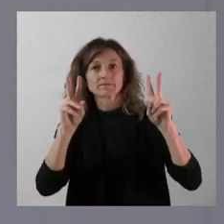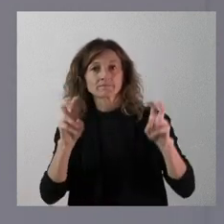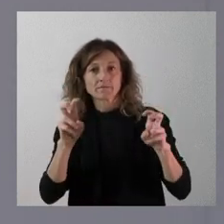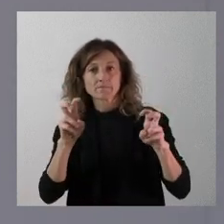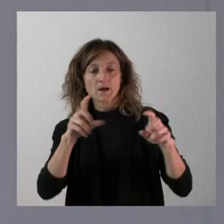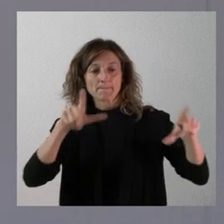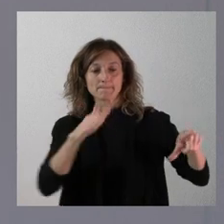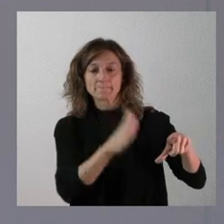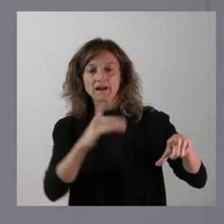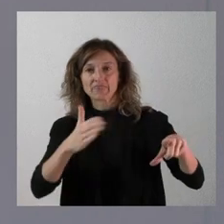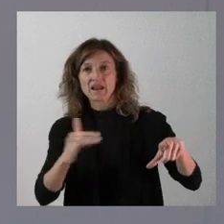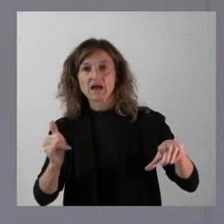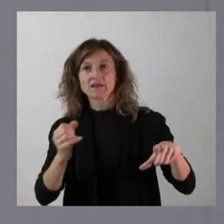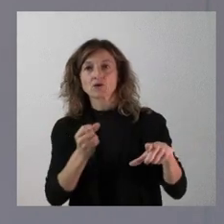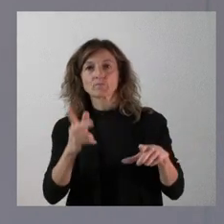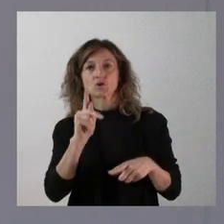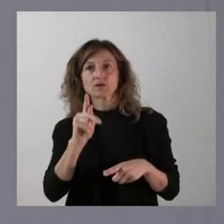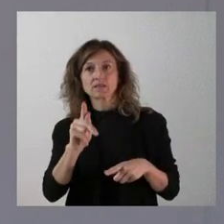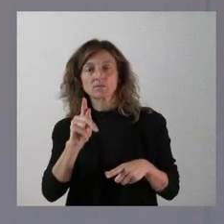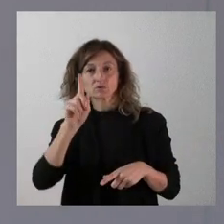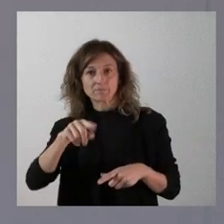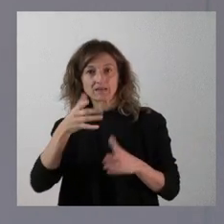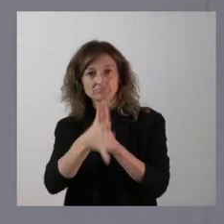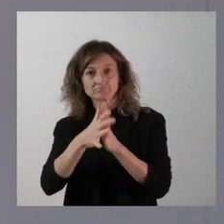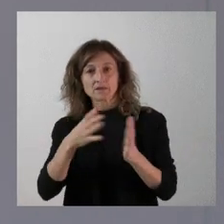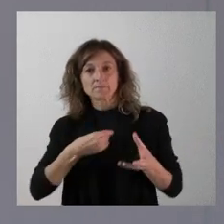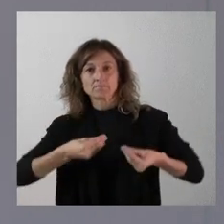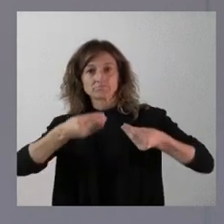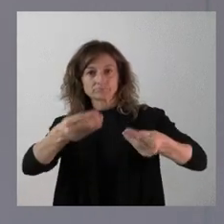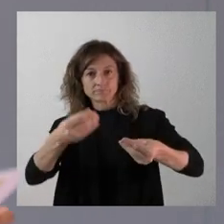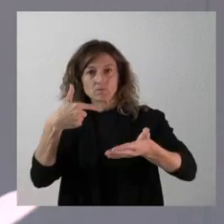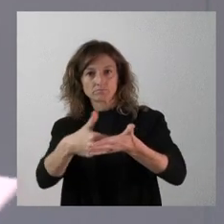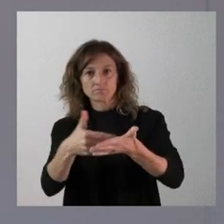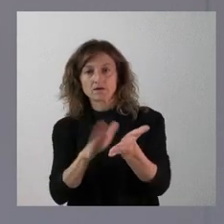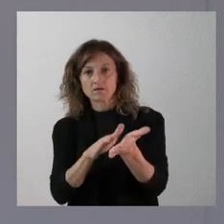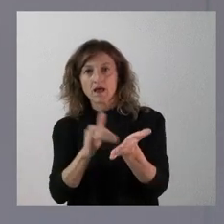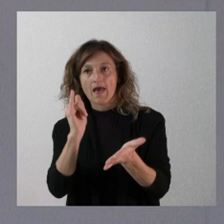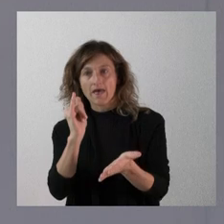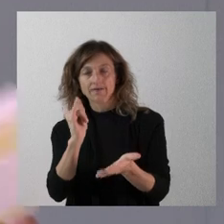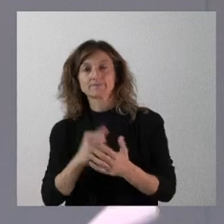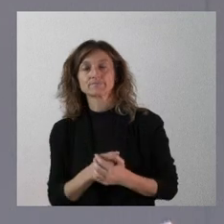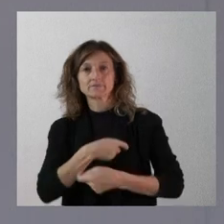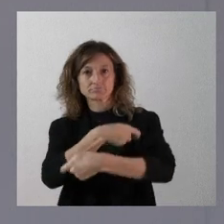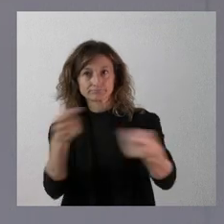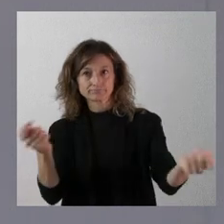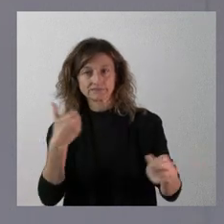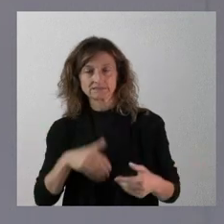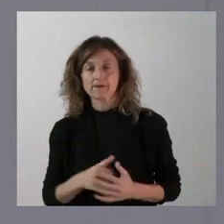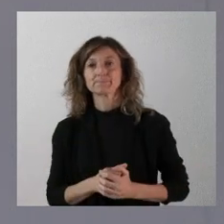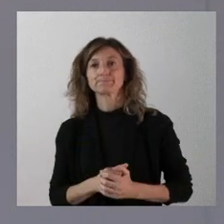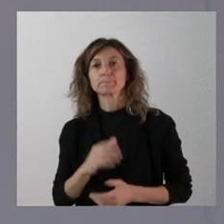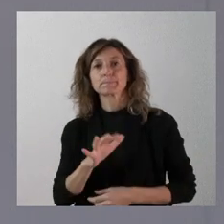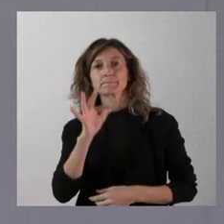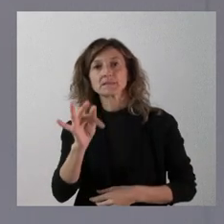parcelaria con el número de kilómetros que también tiene ustedes descritos en la documentación que se les adjunta Así